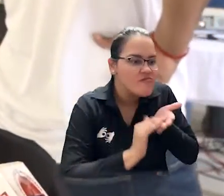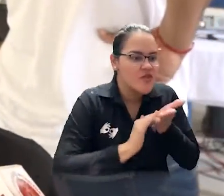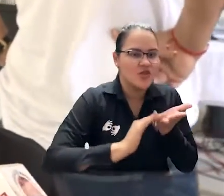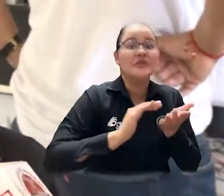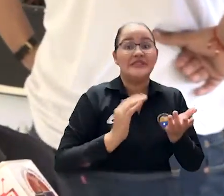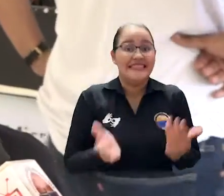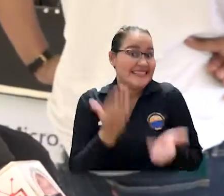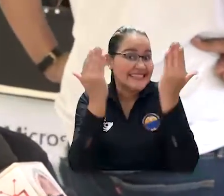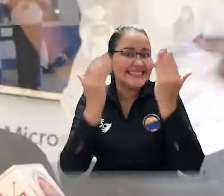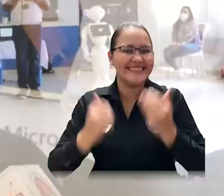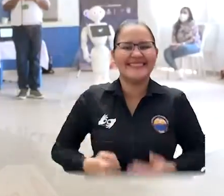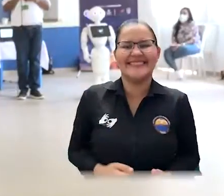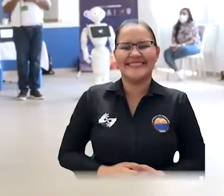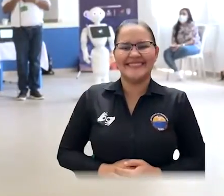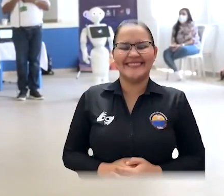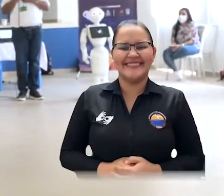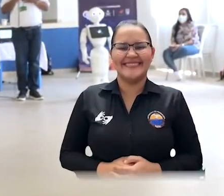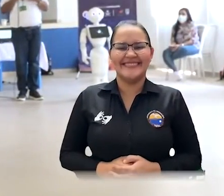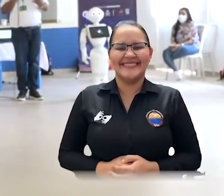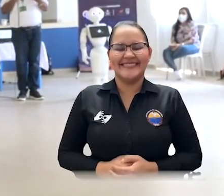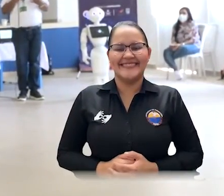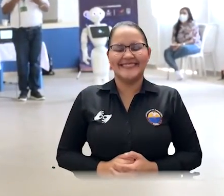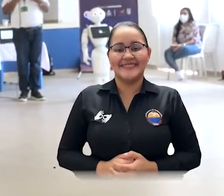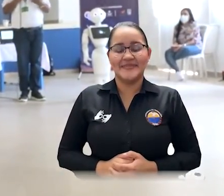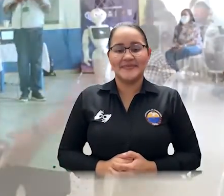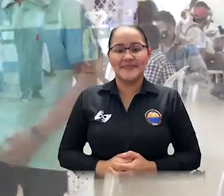cuáles son los problemas de cada computador y cómo arreglarlo.